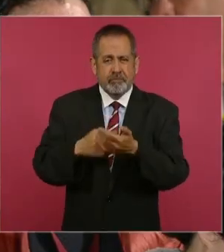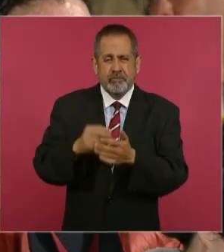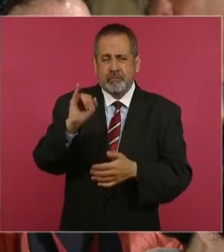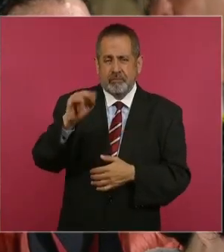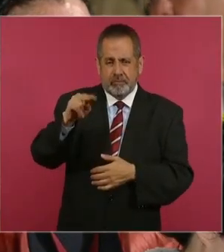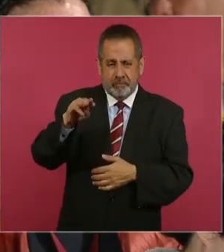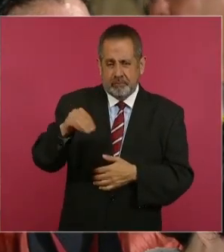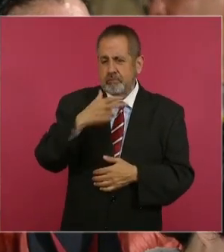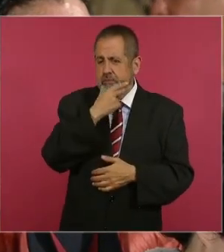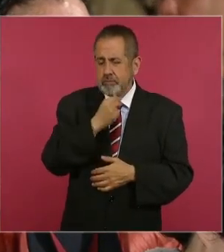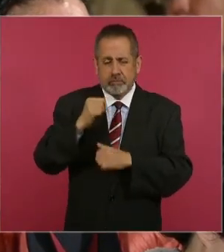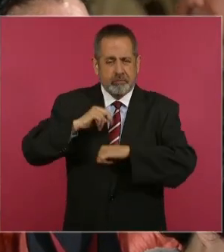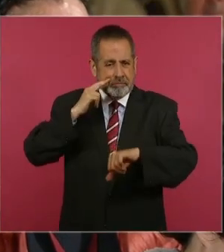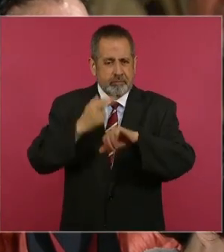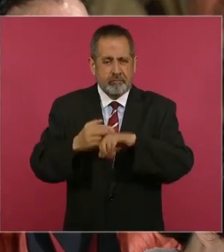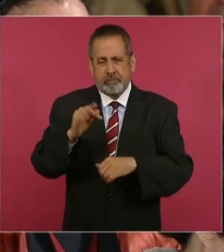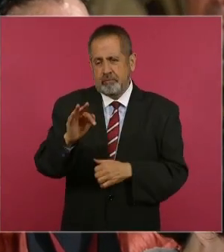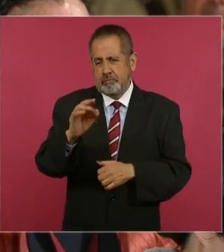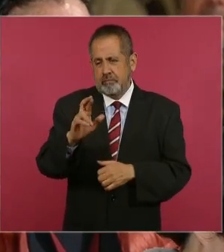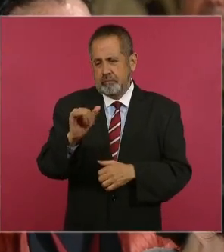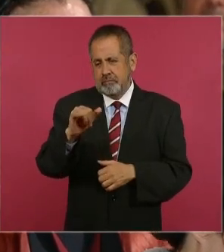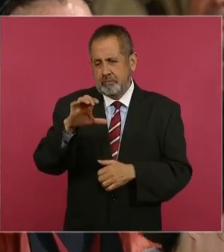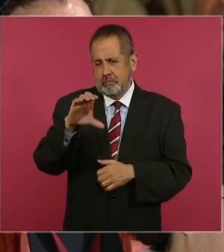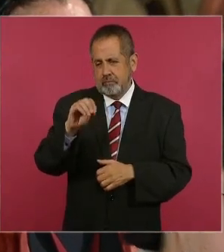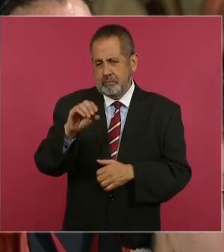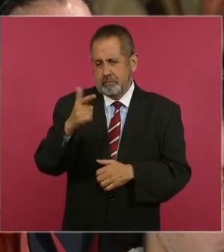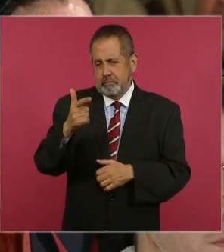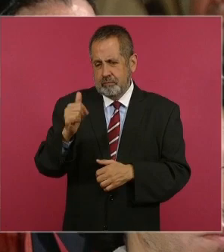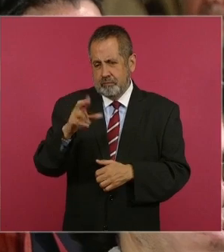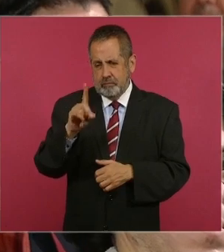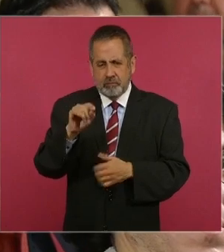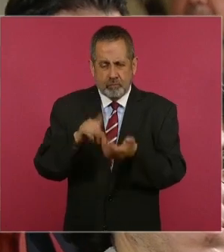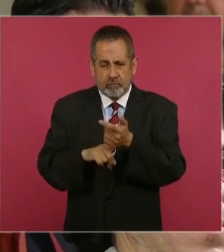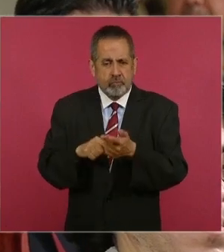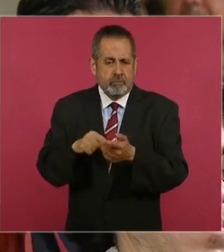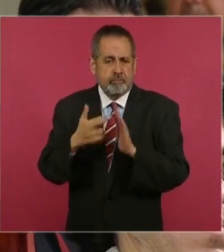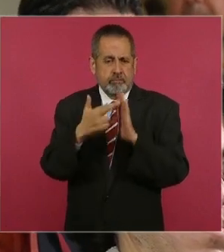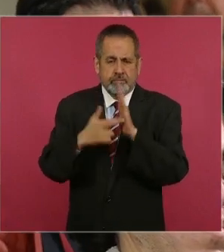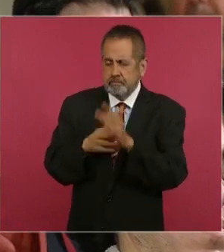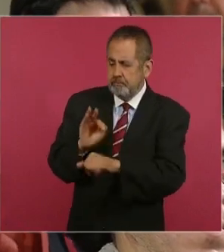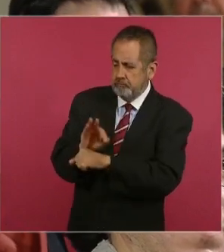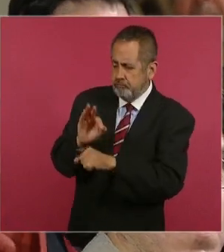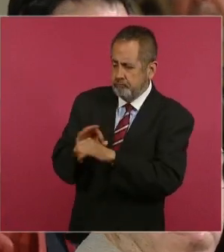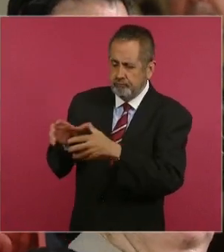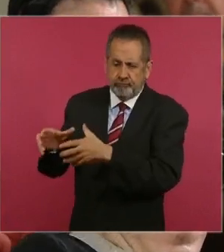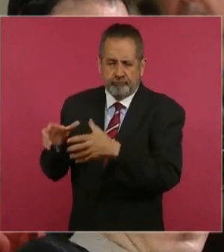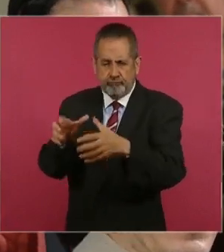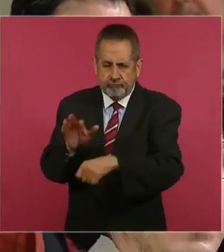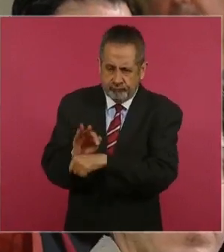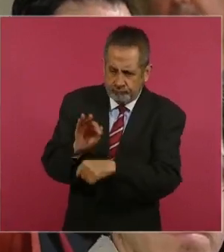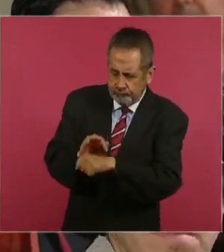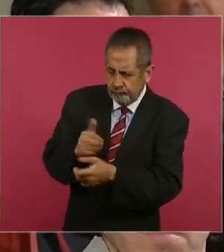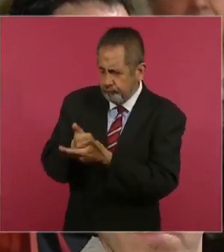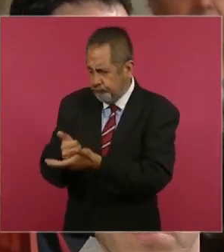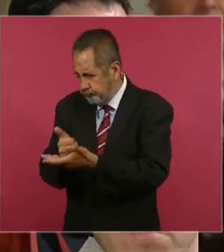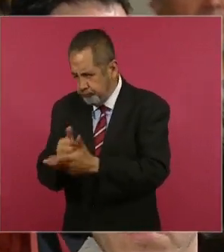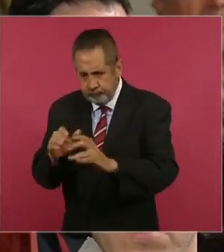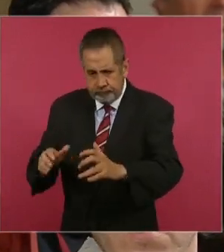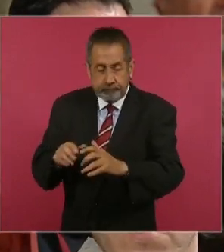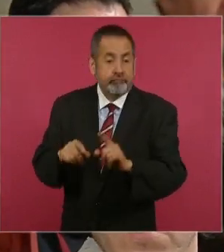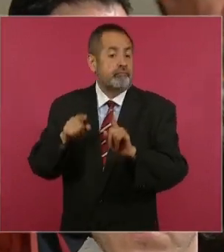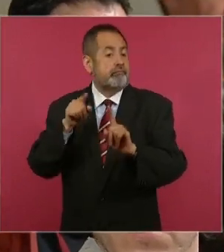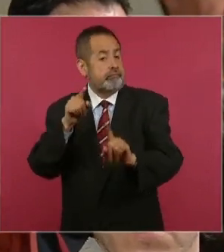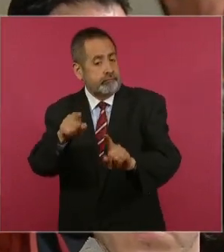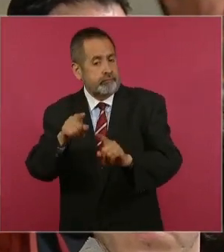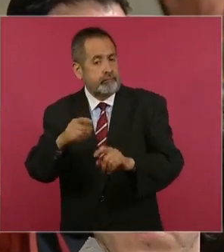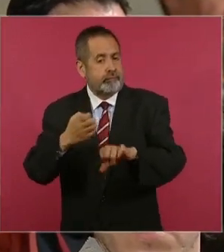implementado programas de protección a migrantes para su Estancia y en tanto en el Estado de México al frente de la maestra